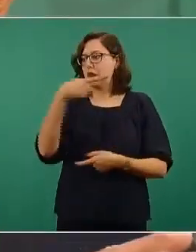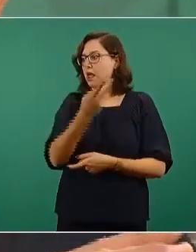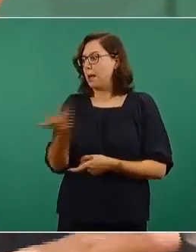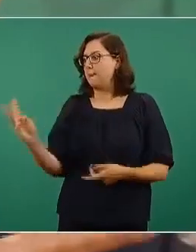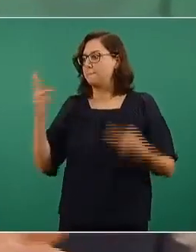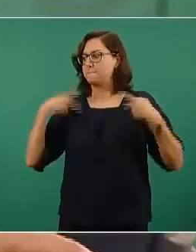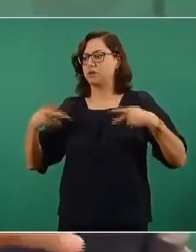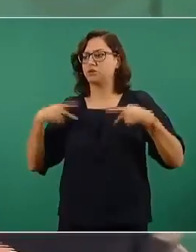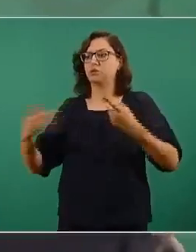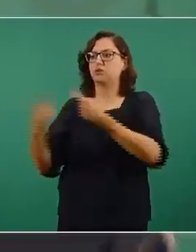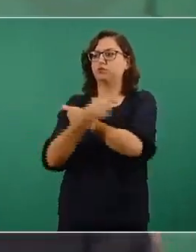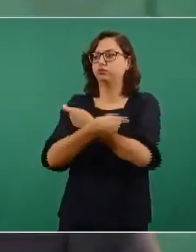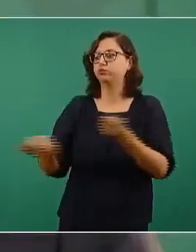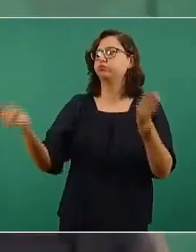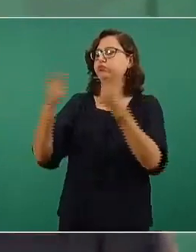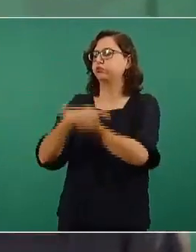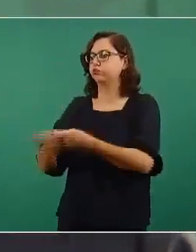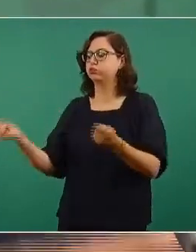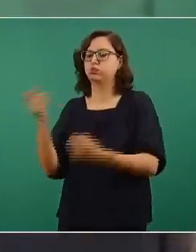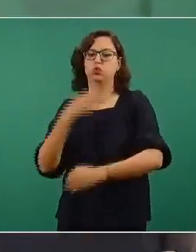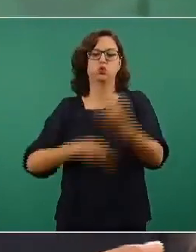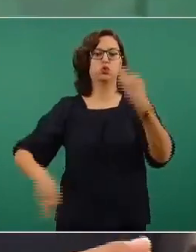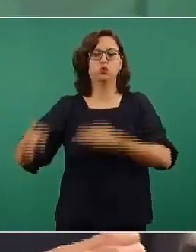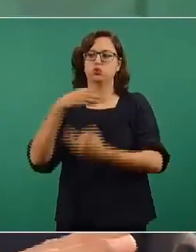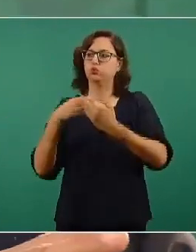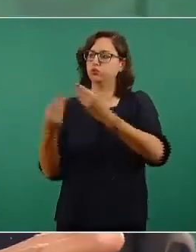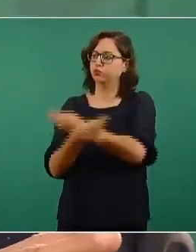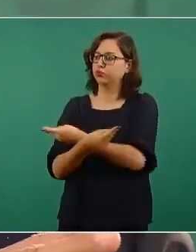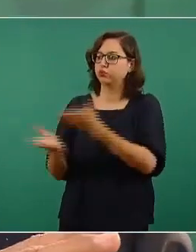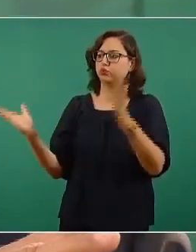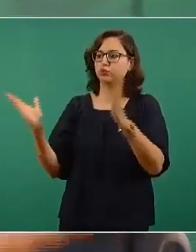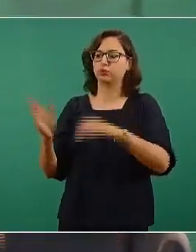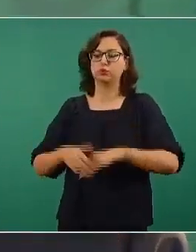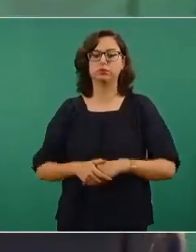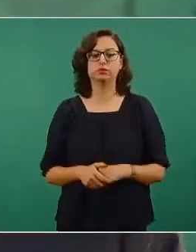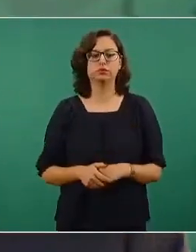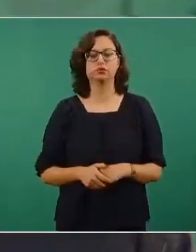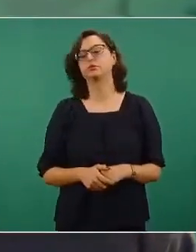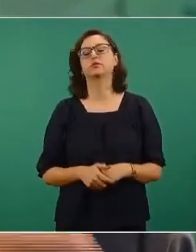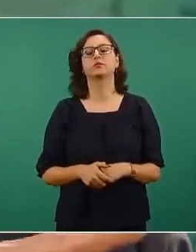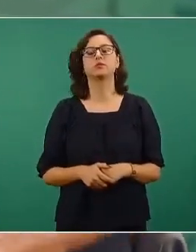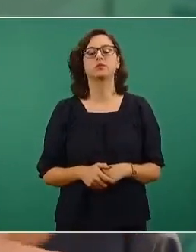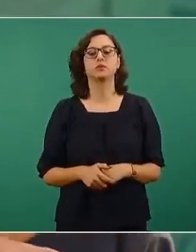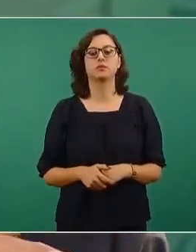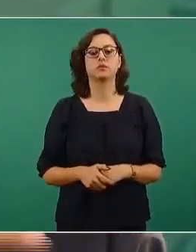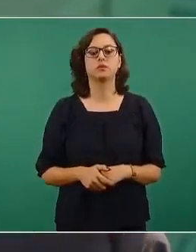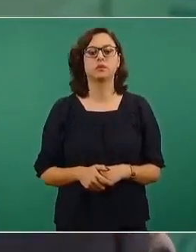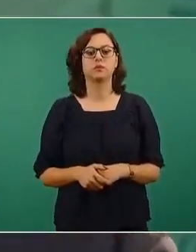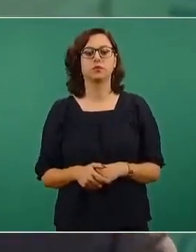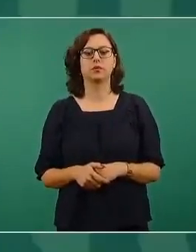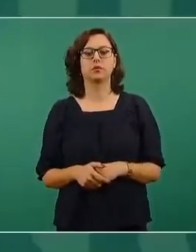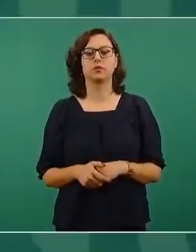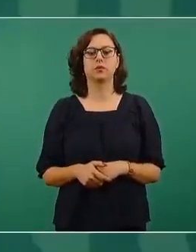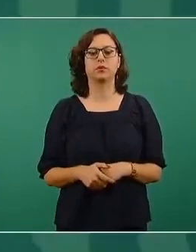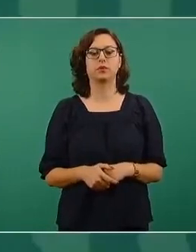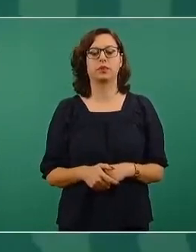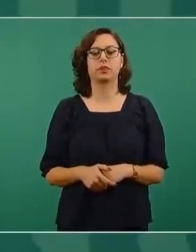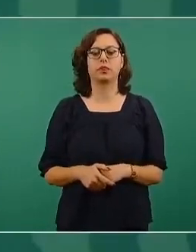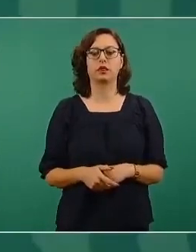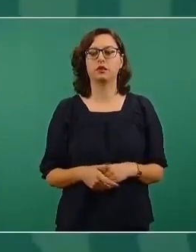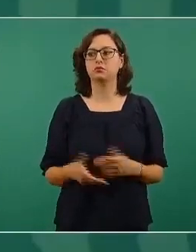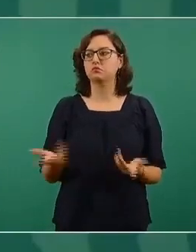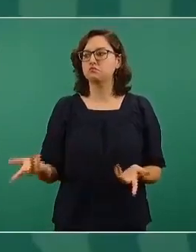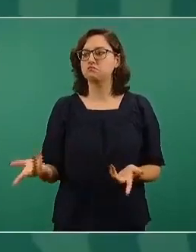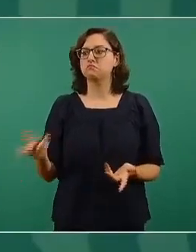pueblo. Todo se le transfiere al pueblo. No se queda nada en